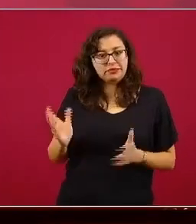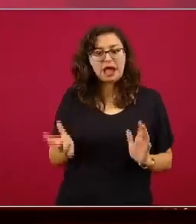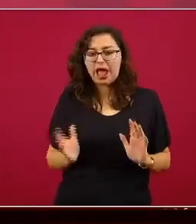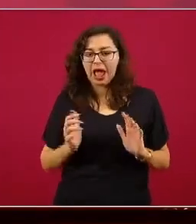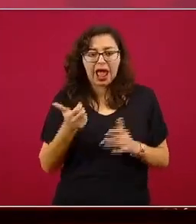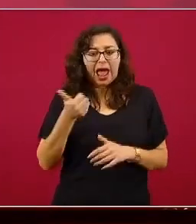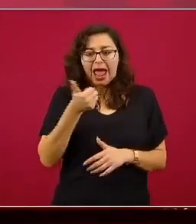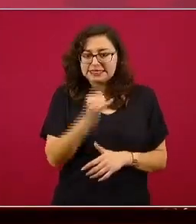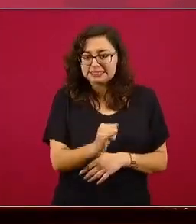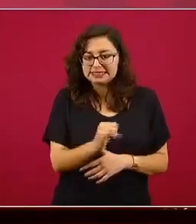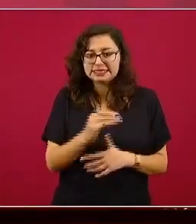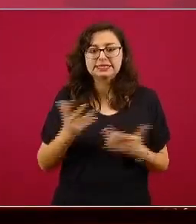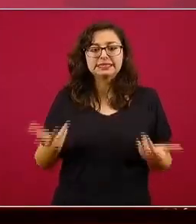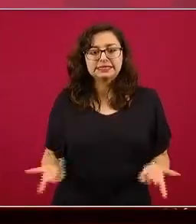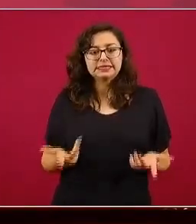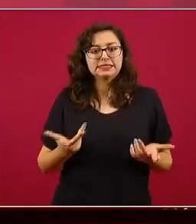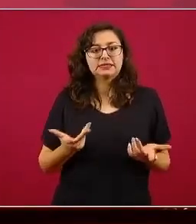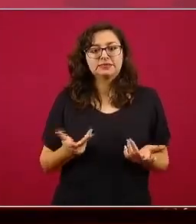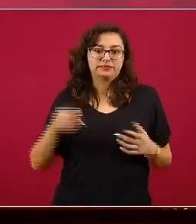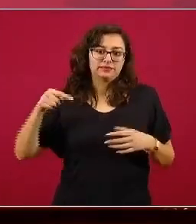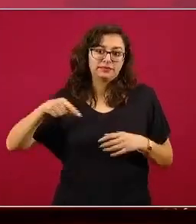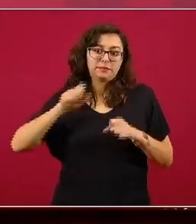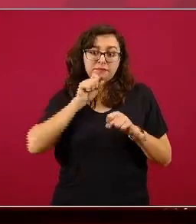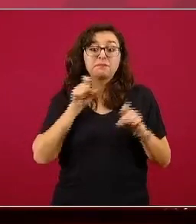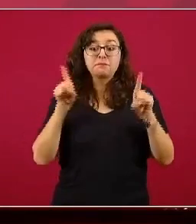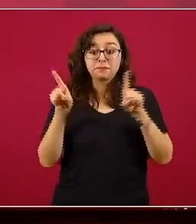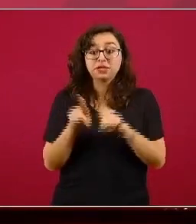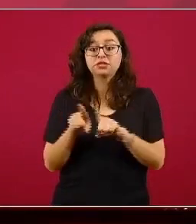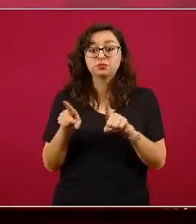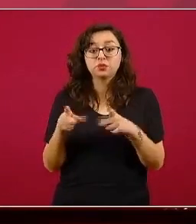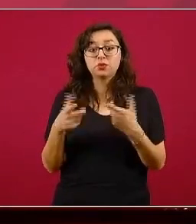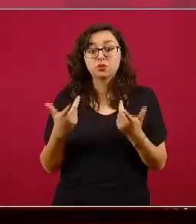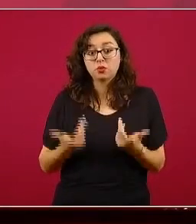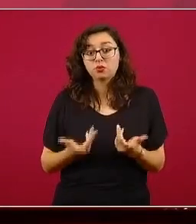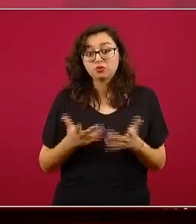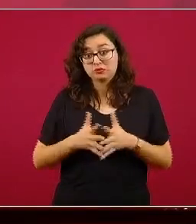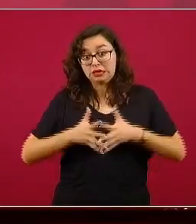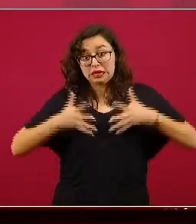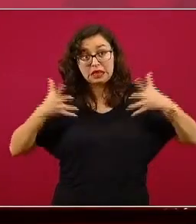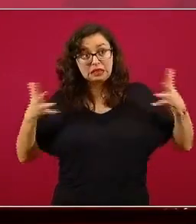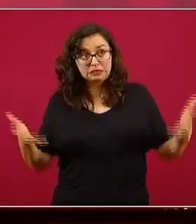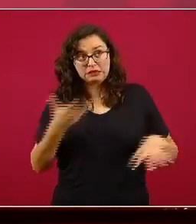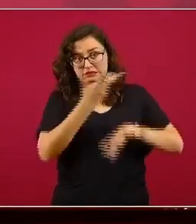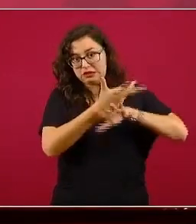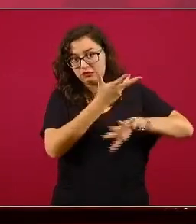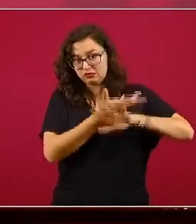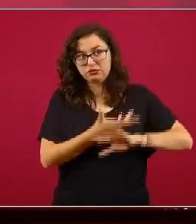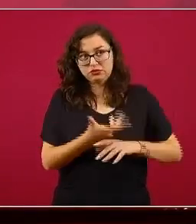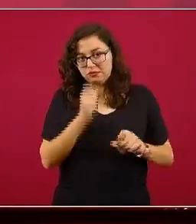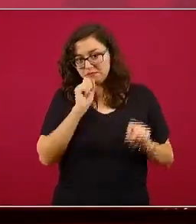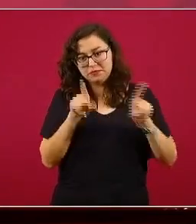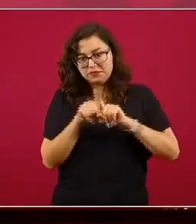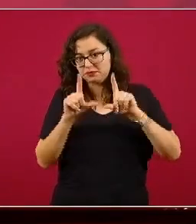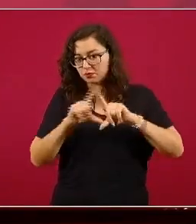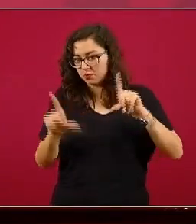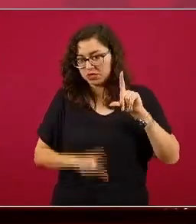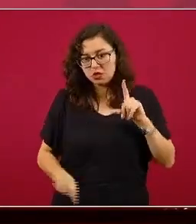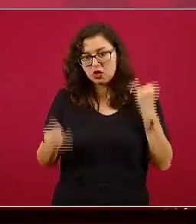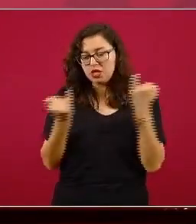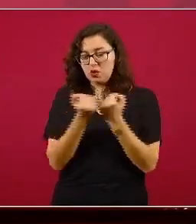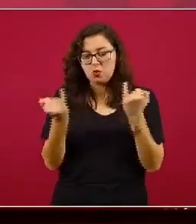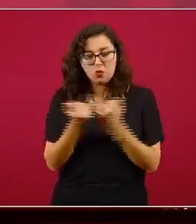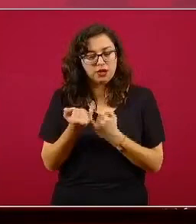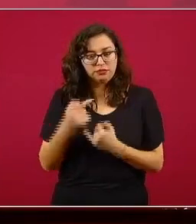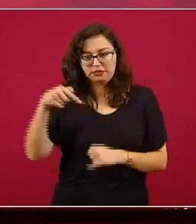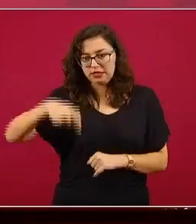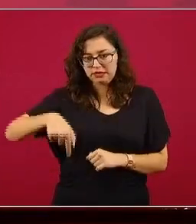Pongo un ejemplo, por la vecindad, en un país también geográficamente extenso y federal. Es lo mismo que hay en México, es